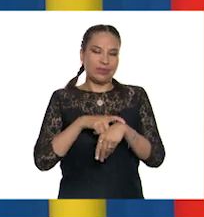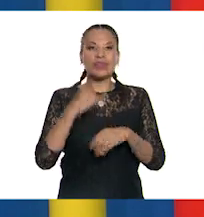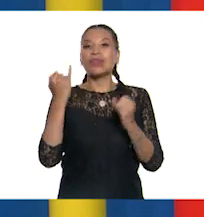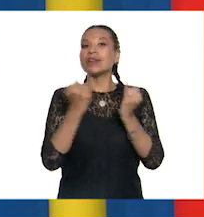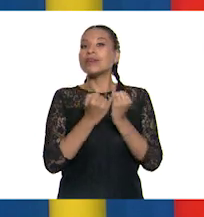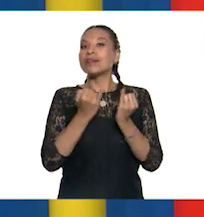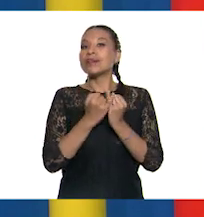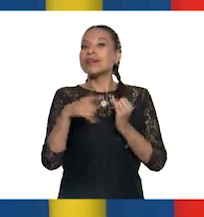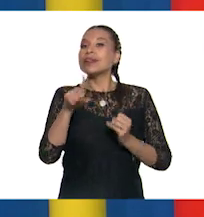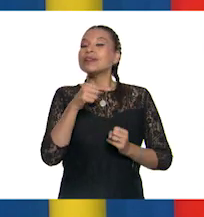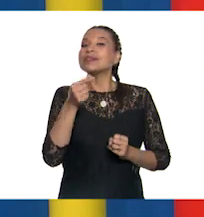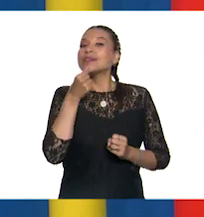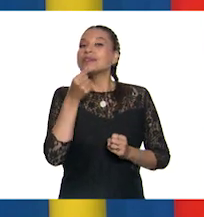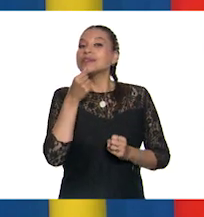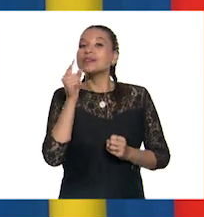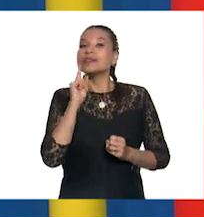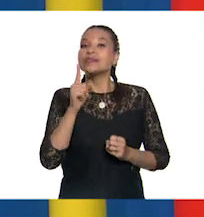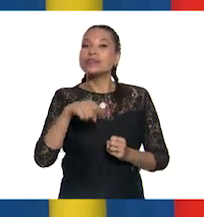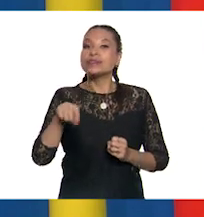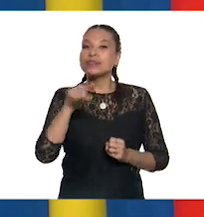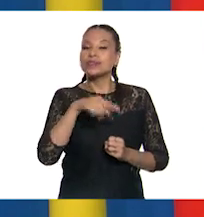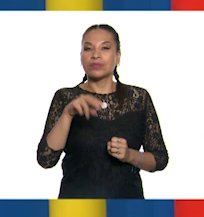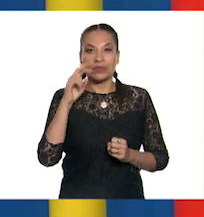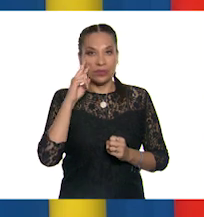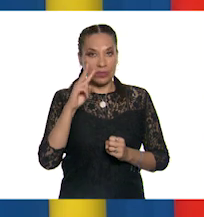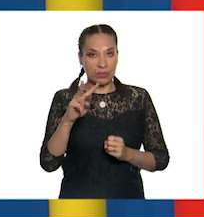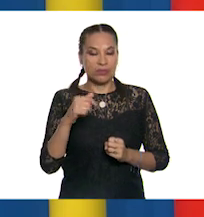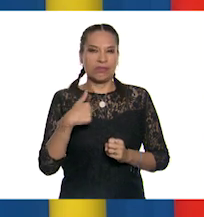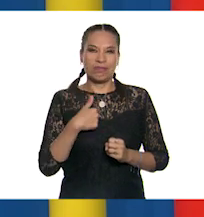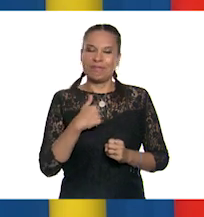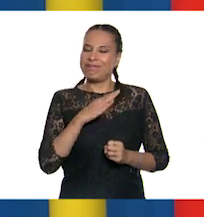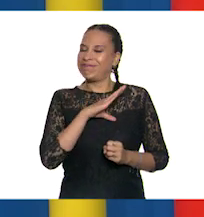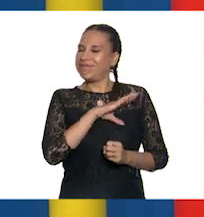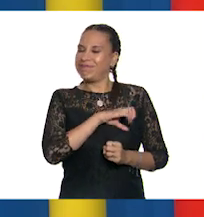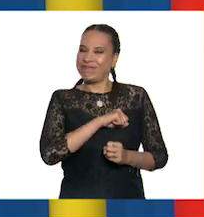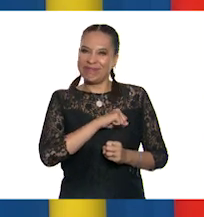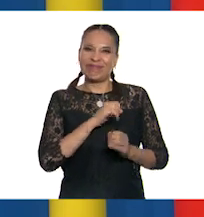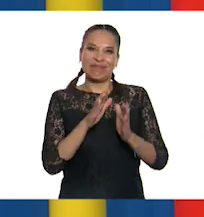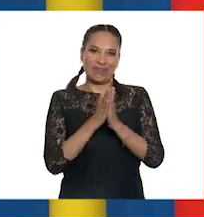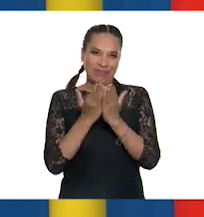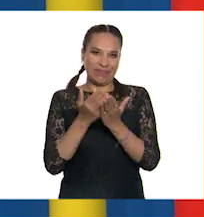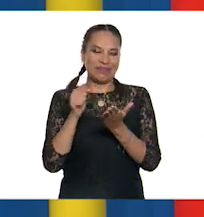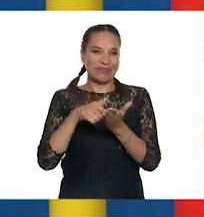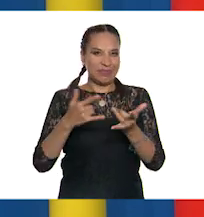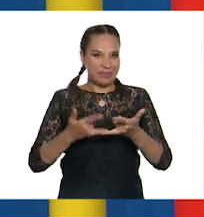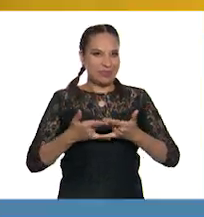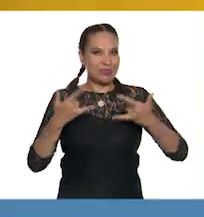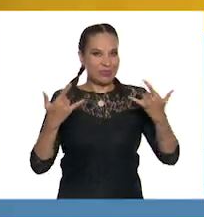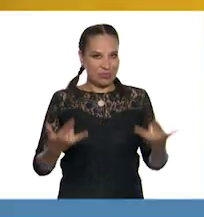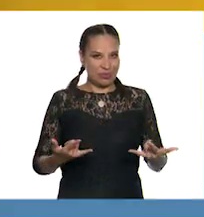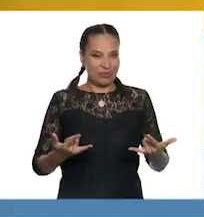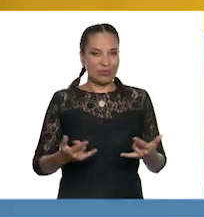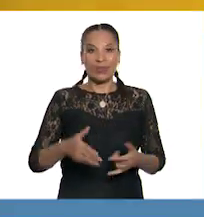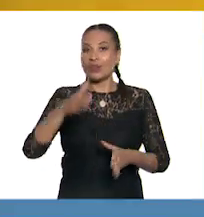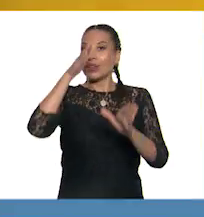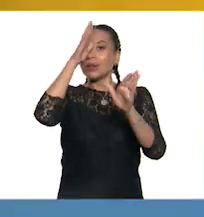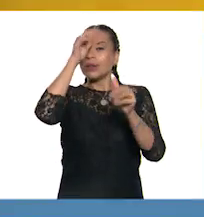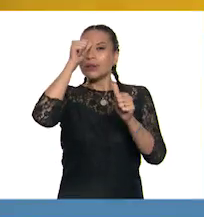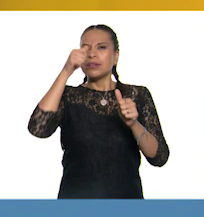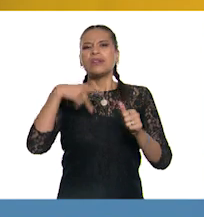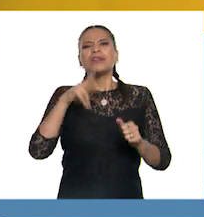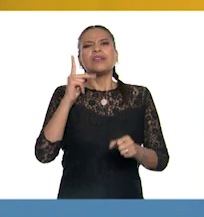igual que las niñas y los niños que nos ven, a mí me encanta la literatura y la historia. De acuerdo,